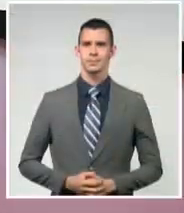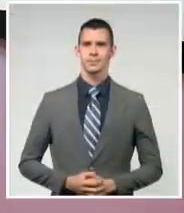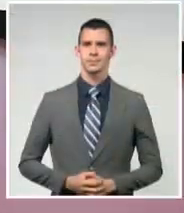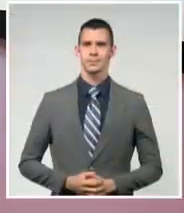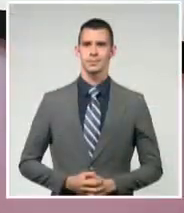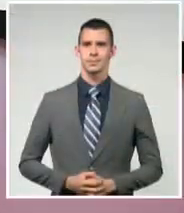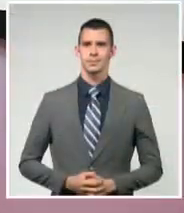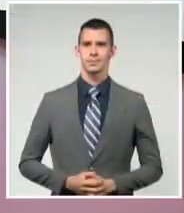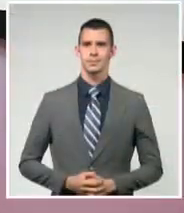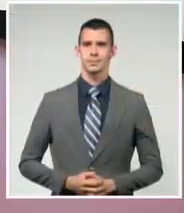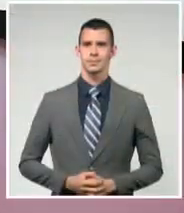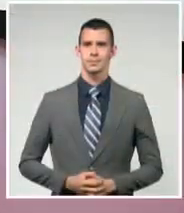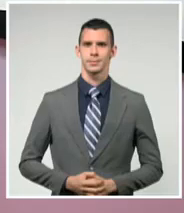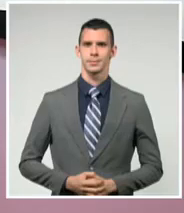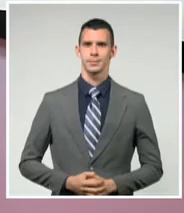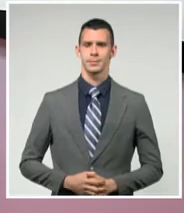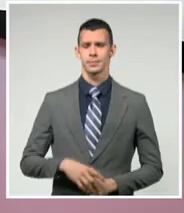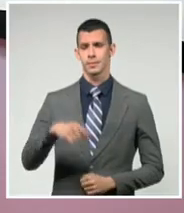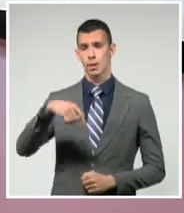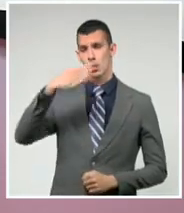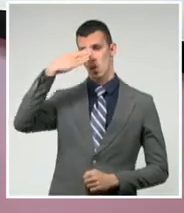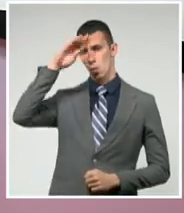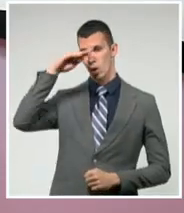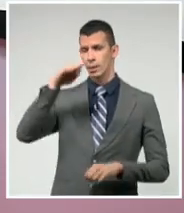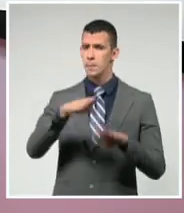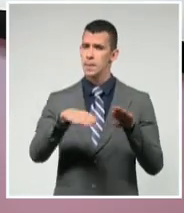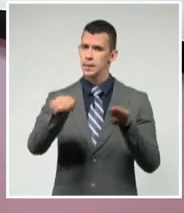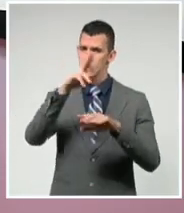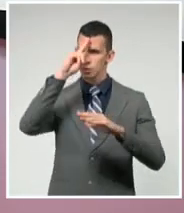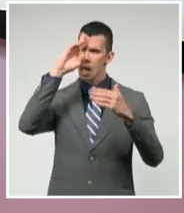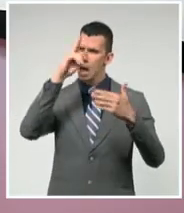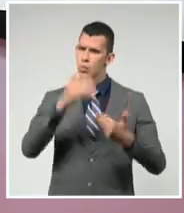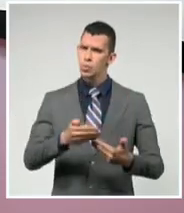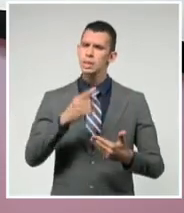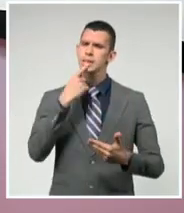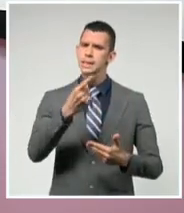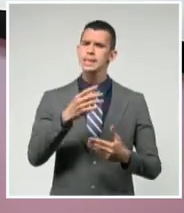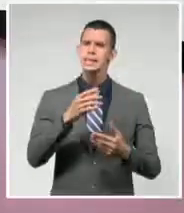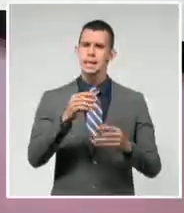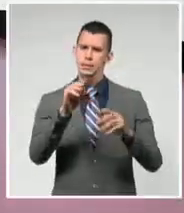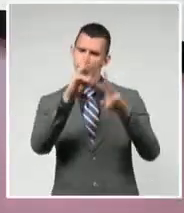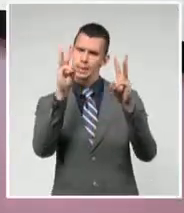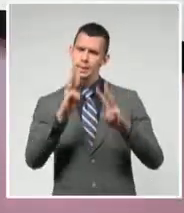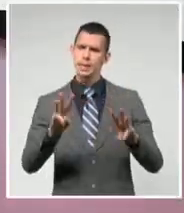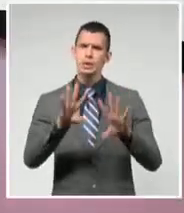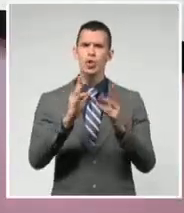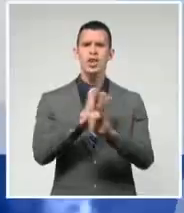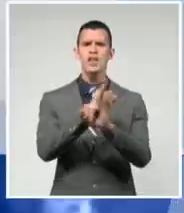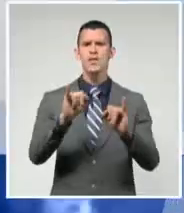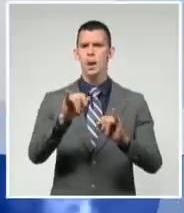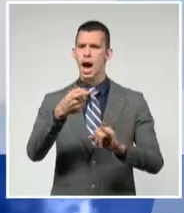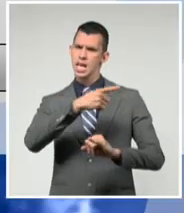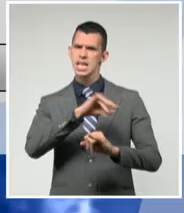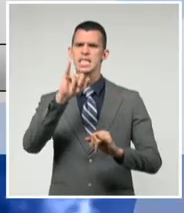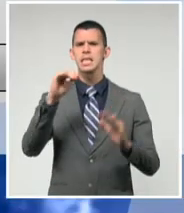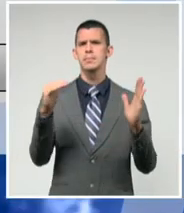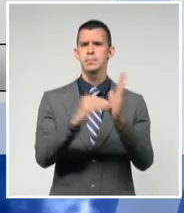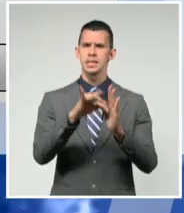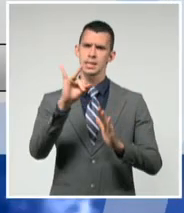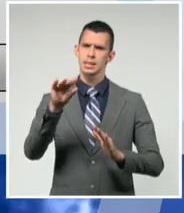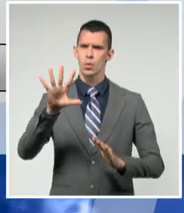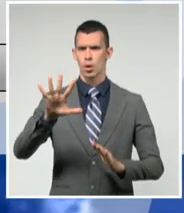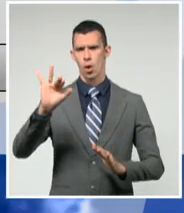Ministerio de Salud Pública informa en su sitio web que al cierre del día de ayer para COVID-19 se estudiaron